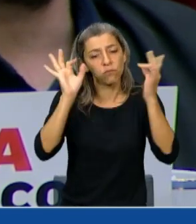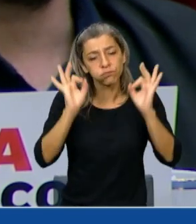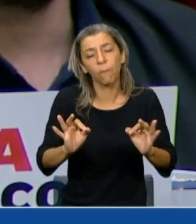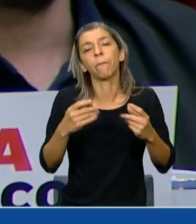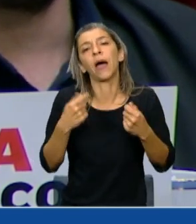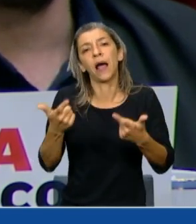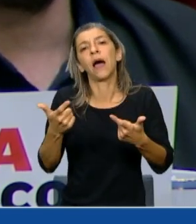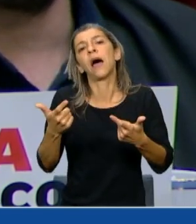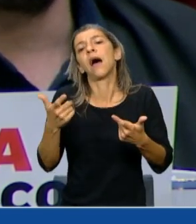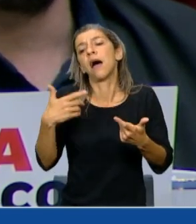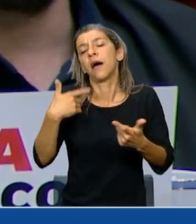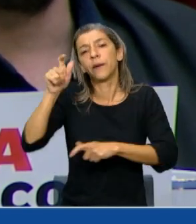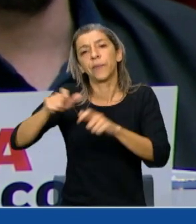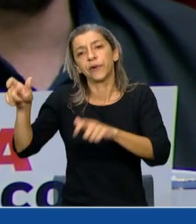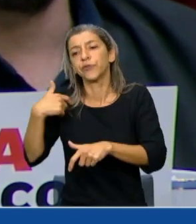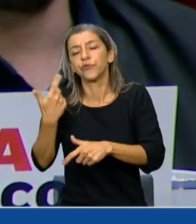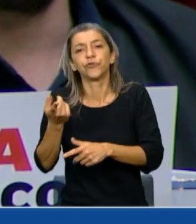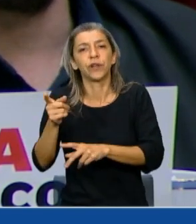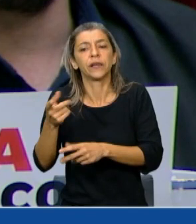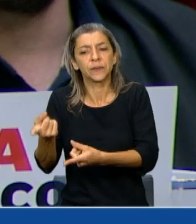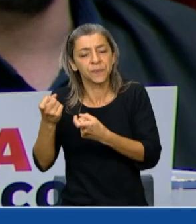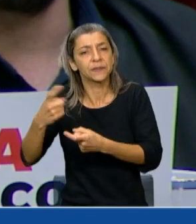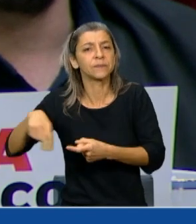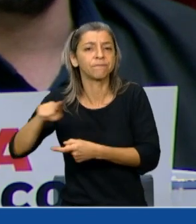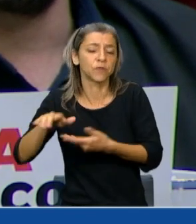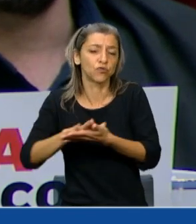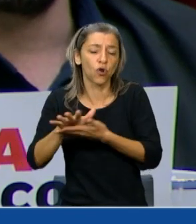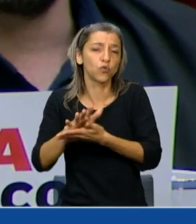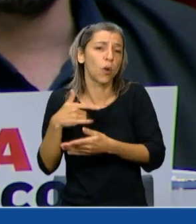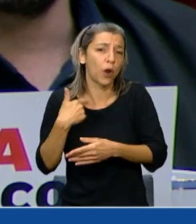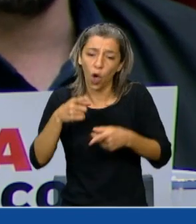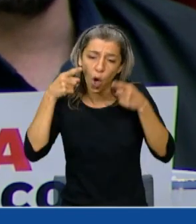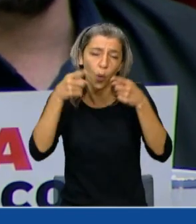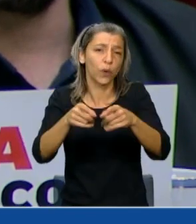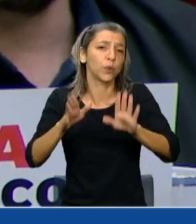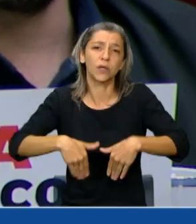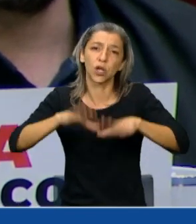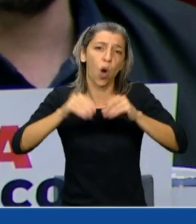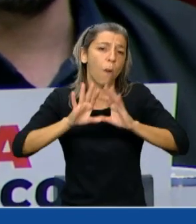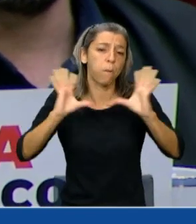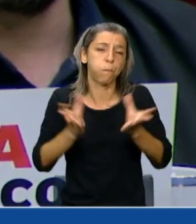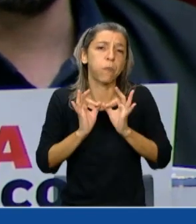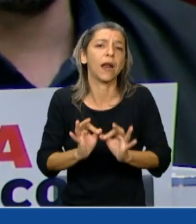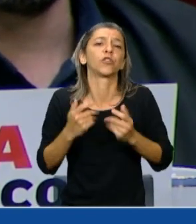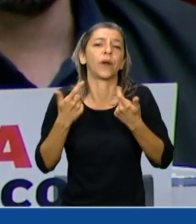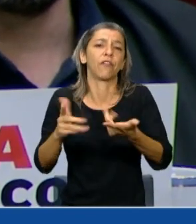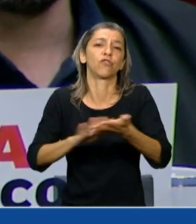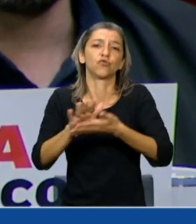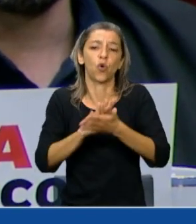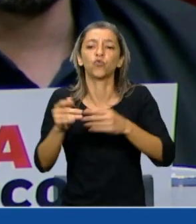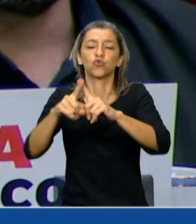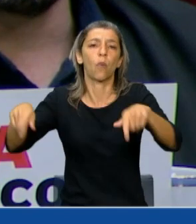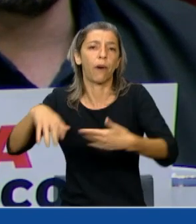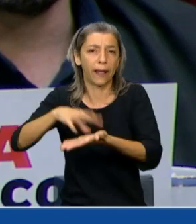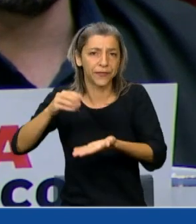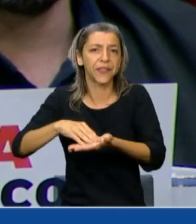crisis habitacional, que va a merecer cambiar de raíz la política en relación a la vivienda, a la tierra y